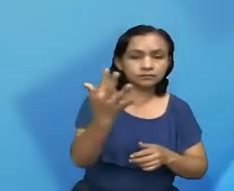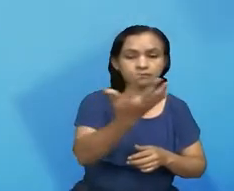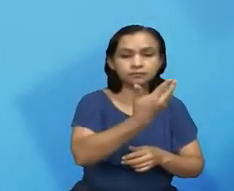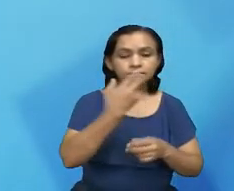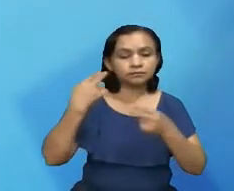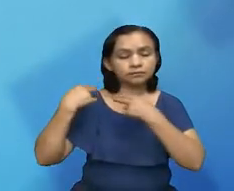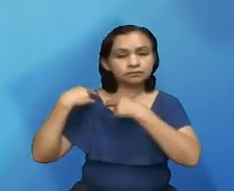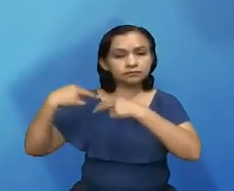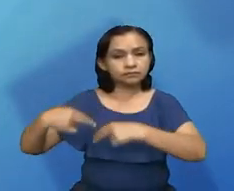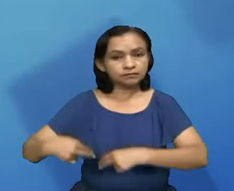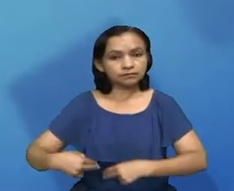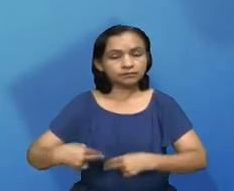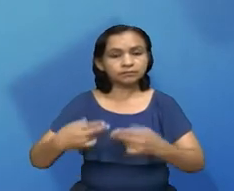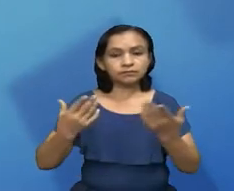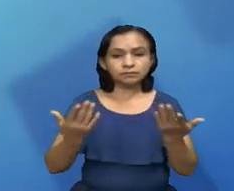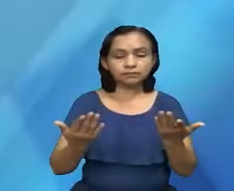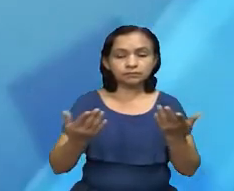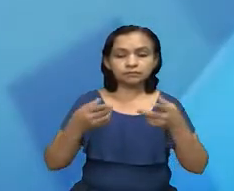seres humanos